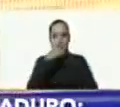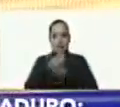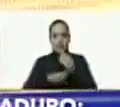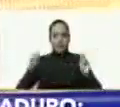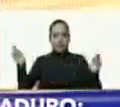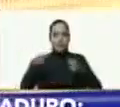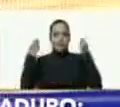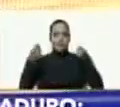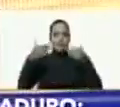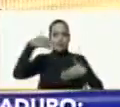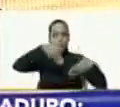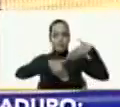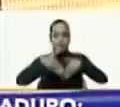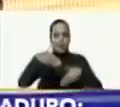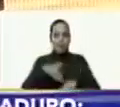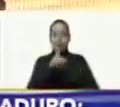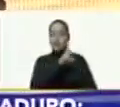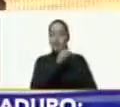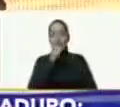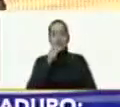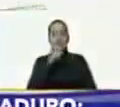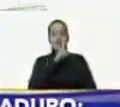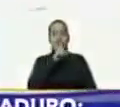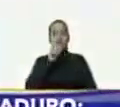campaña electoral sin nombrar a Maduro.